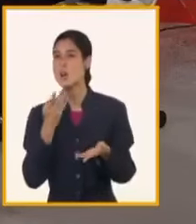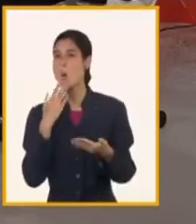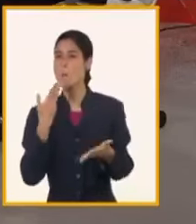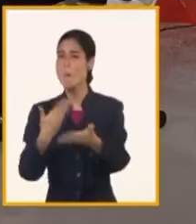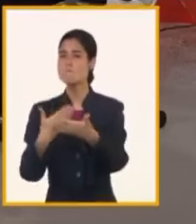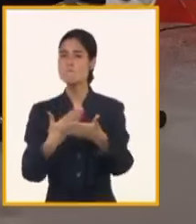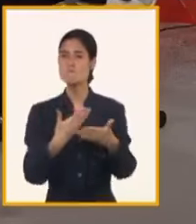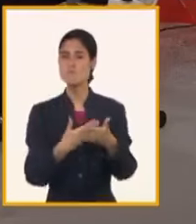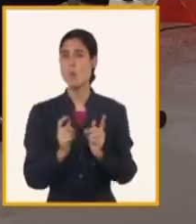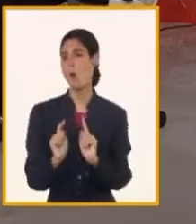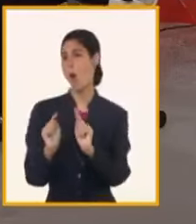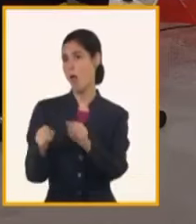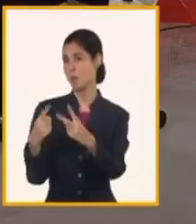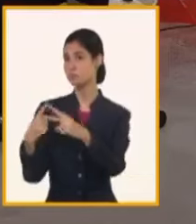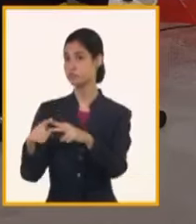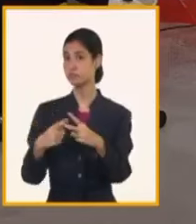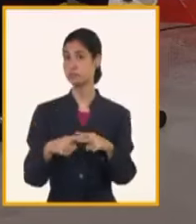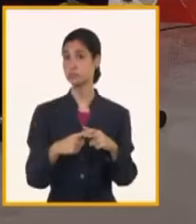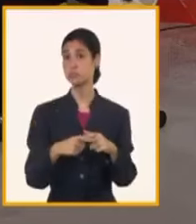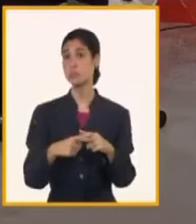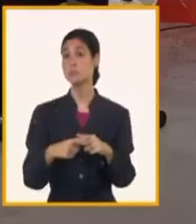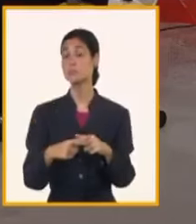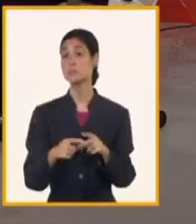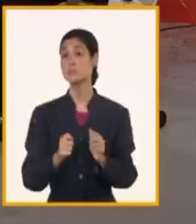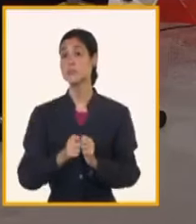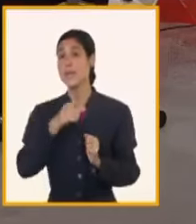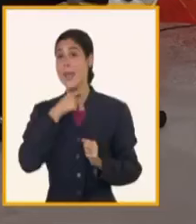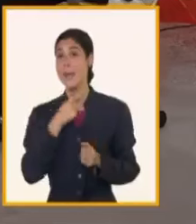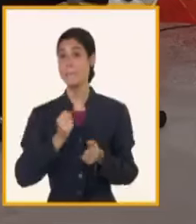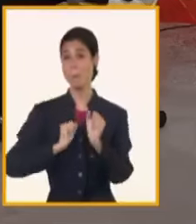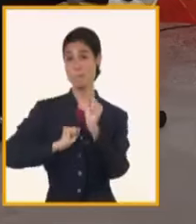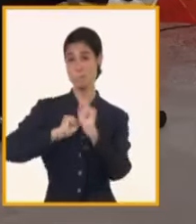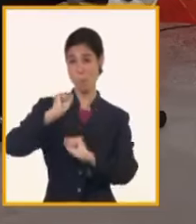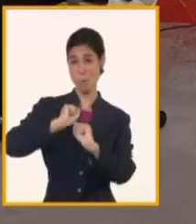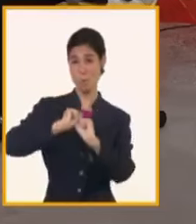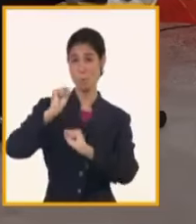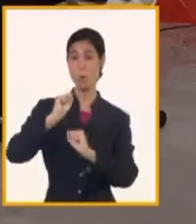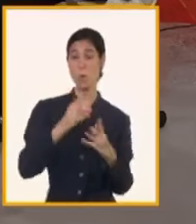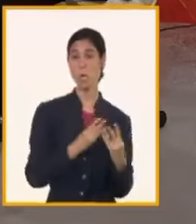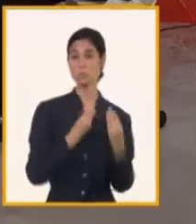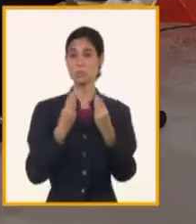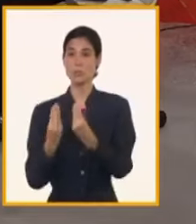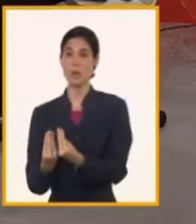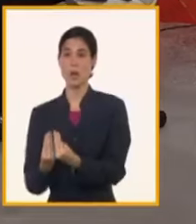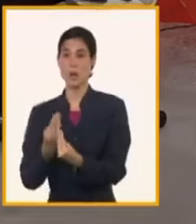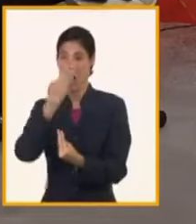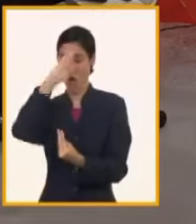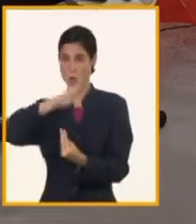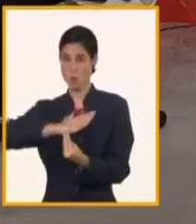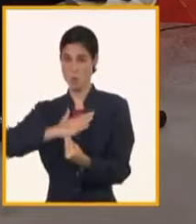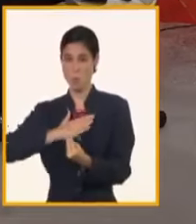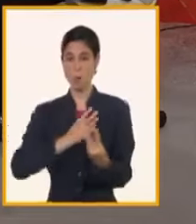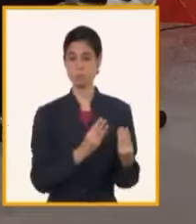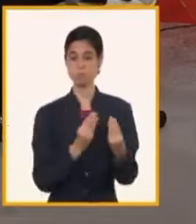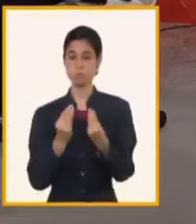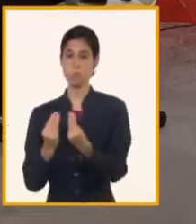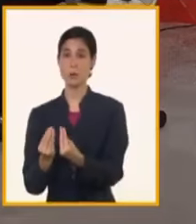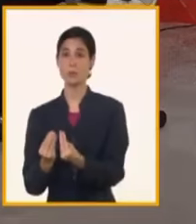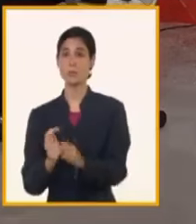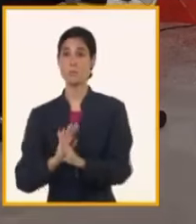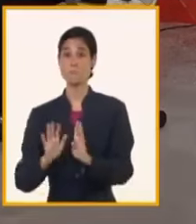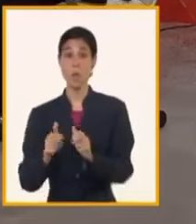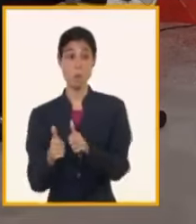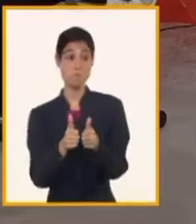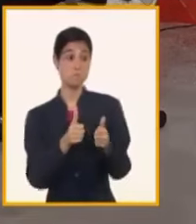porque su bomba se va a quedar é viene con una bomba su bomba se va a quedar y nosotros confiamos en que la bomba está bien porque